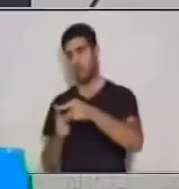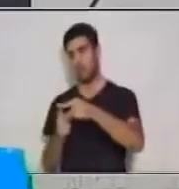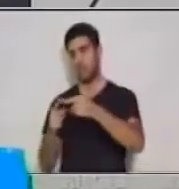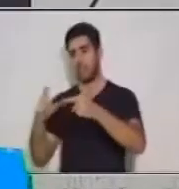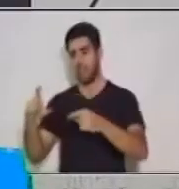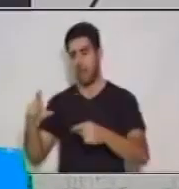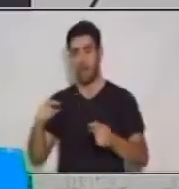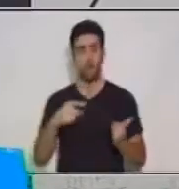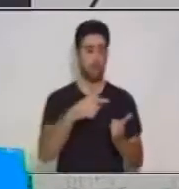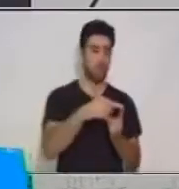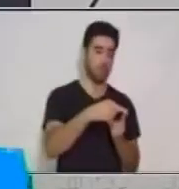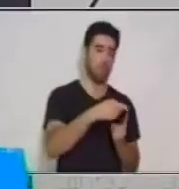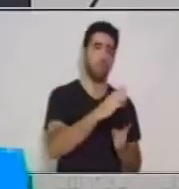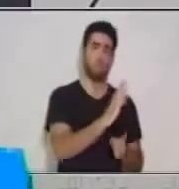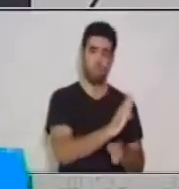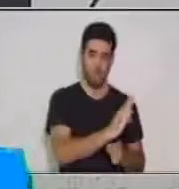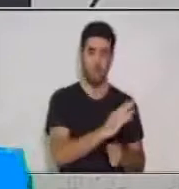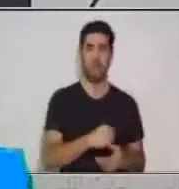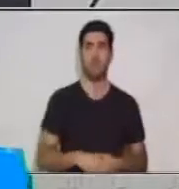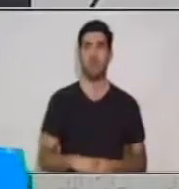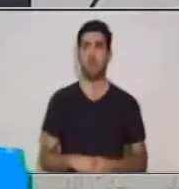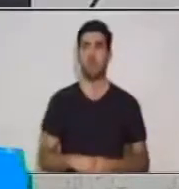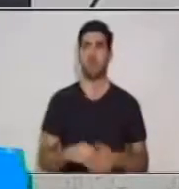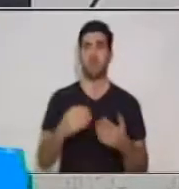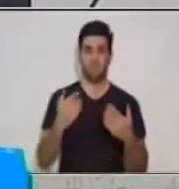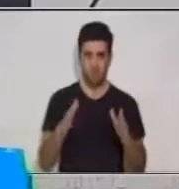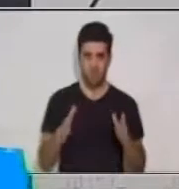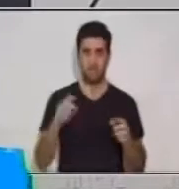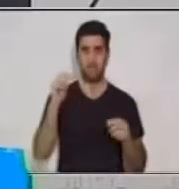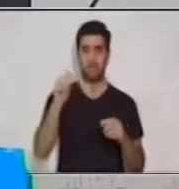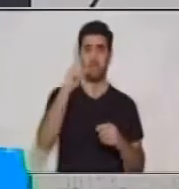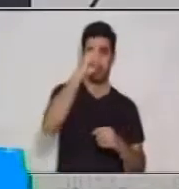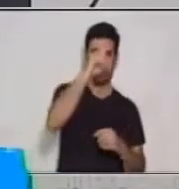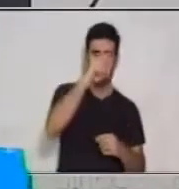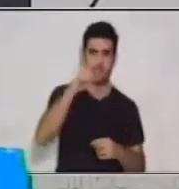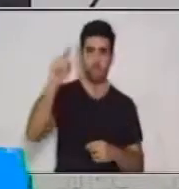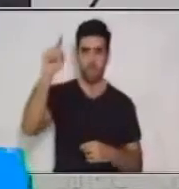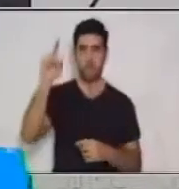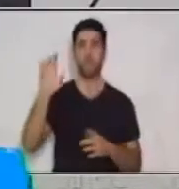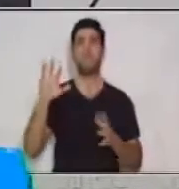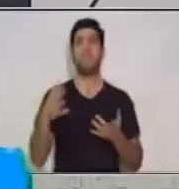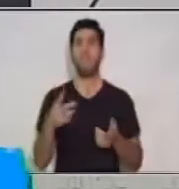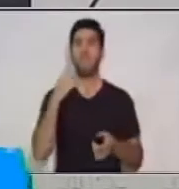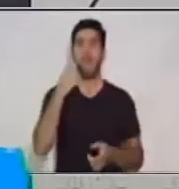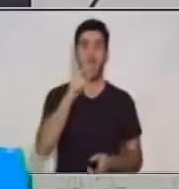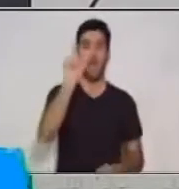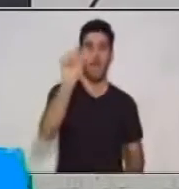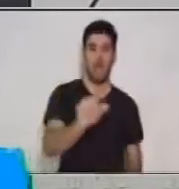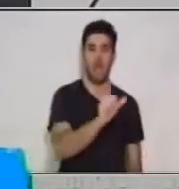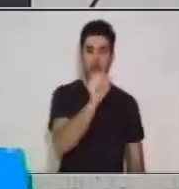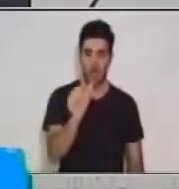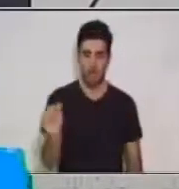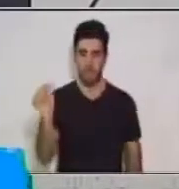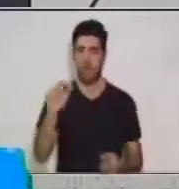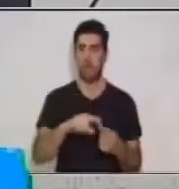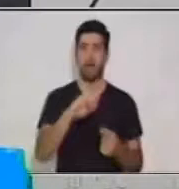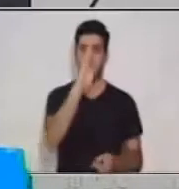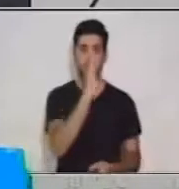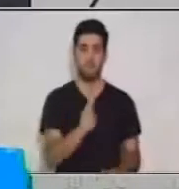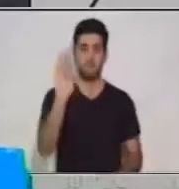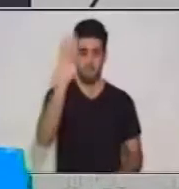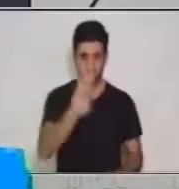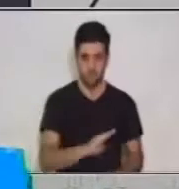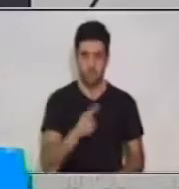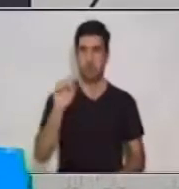ABC. Y los ángulos son conocidos como alfa,